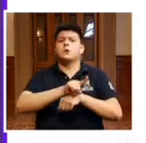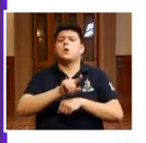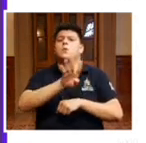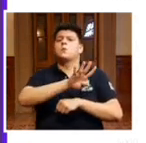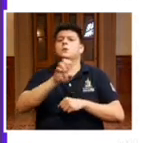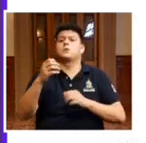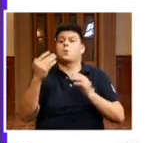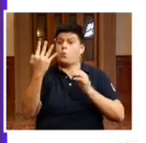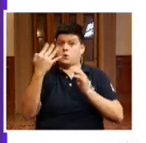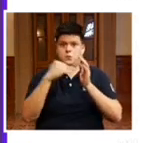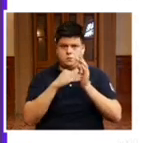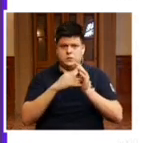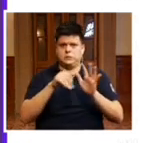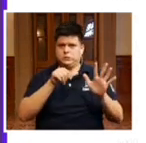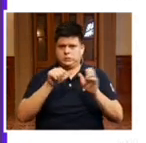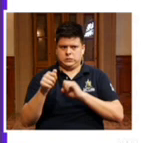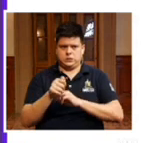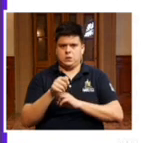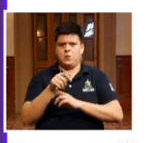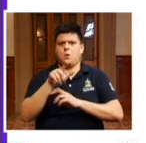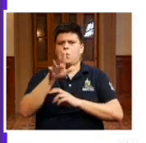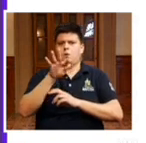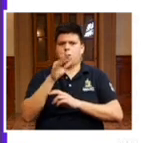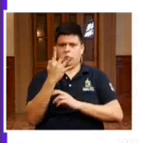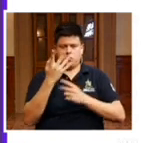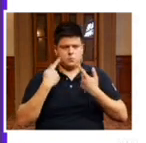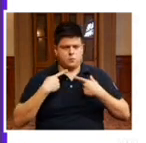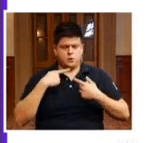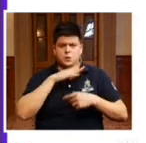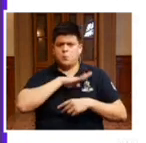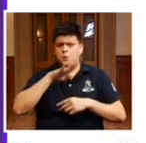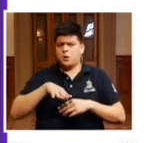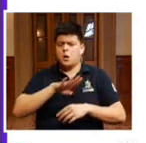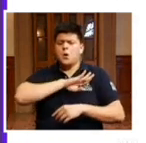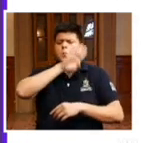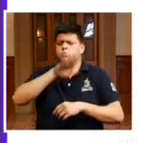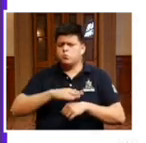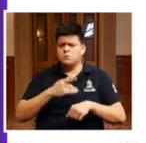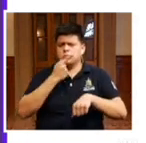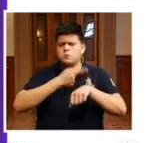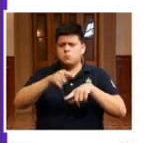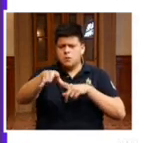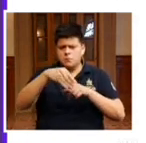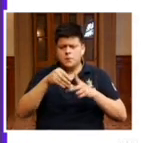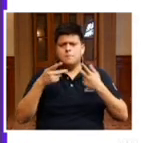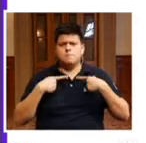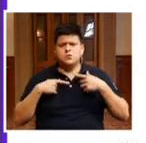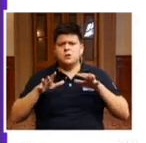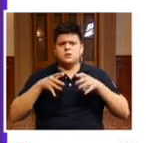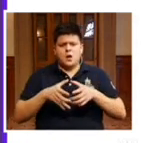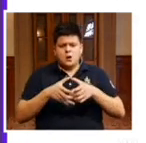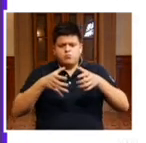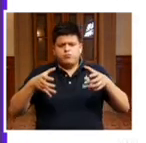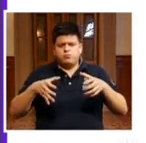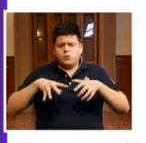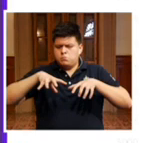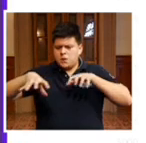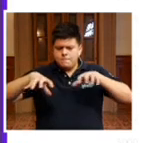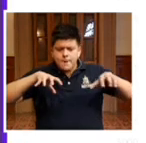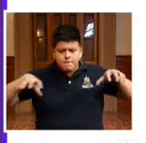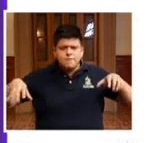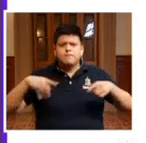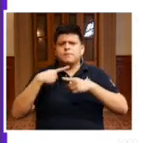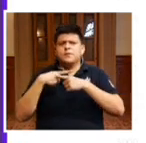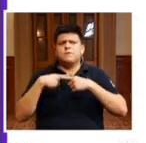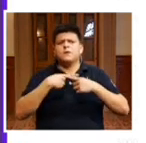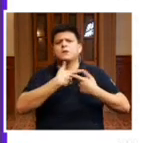4.644 defunciones, y estas defunciones y estos casos se están distribuyendo ya en todos los grupos etarios.